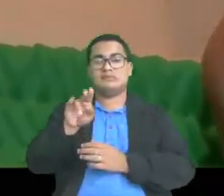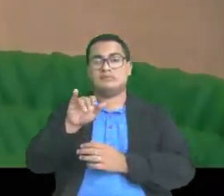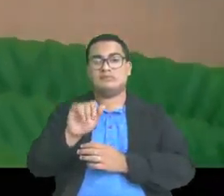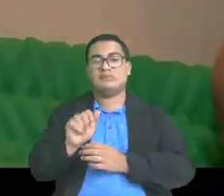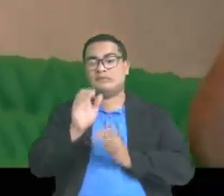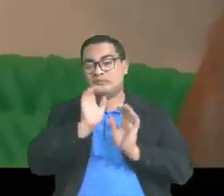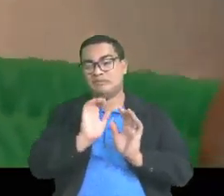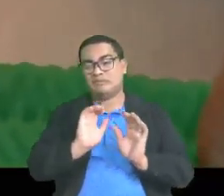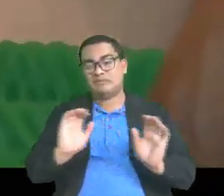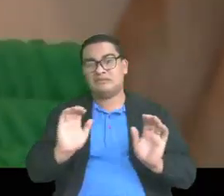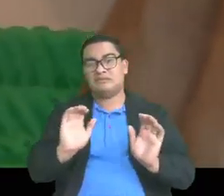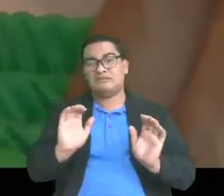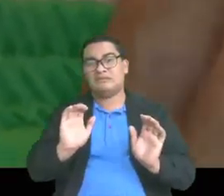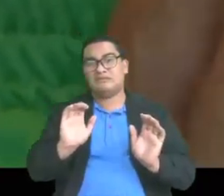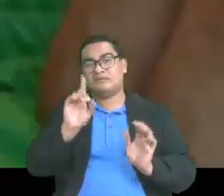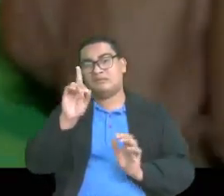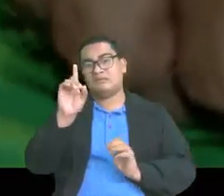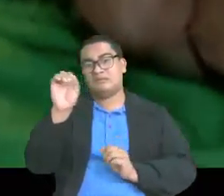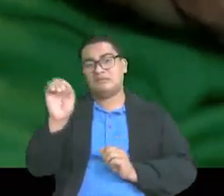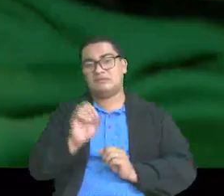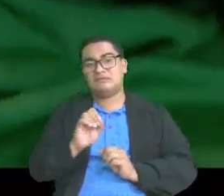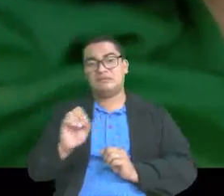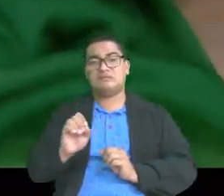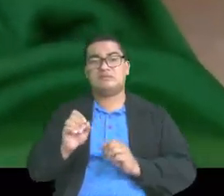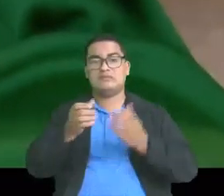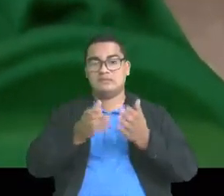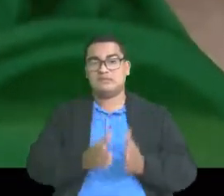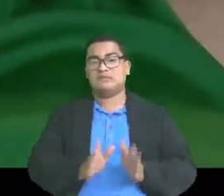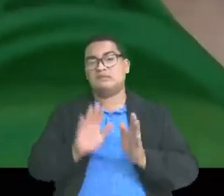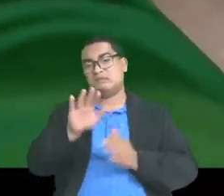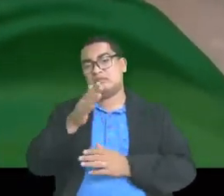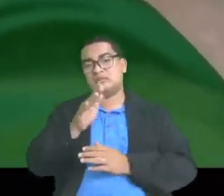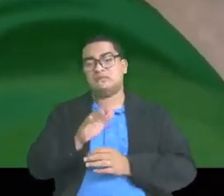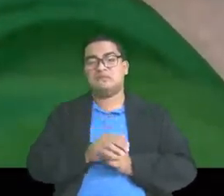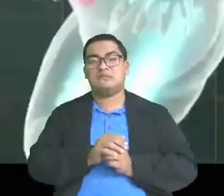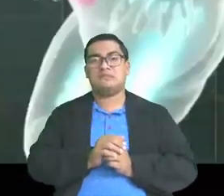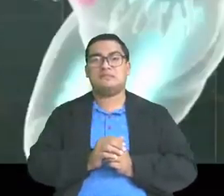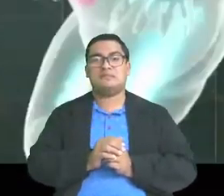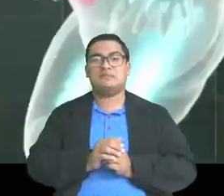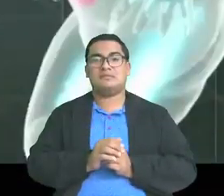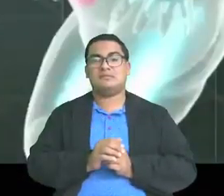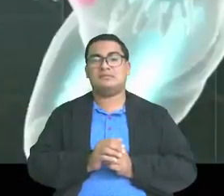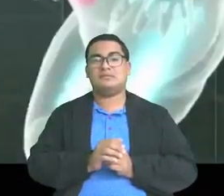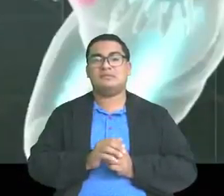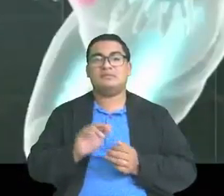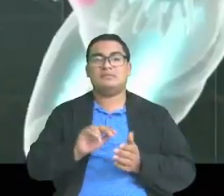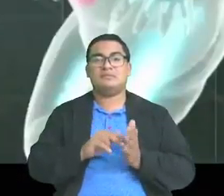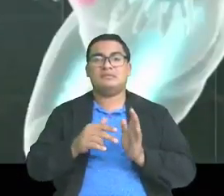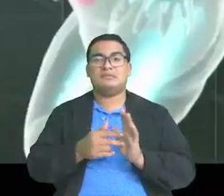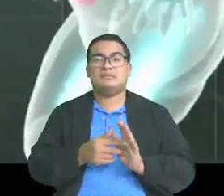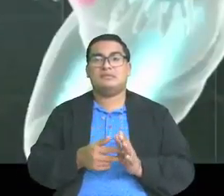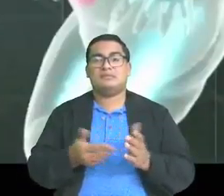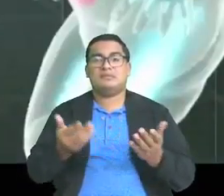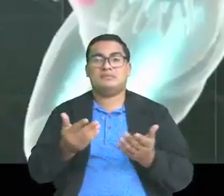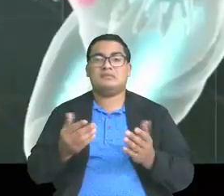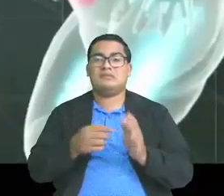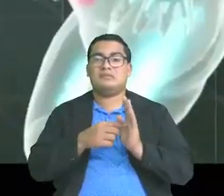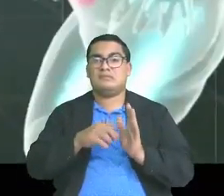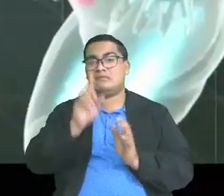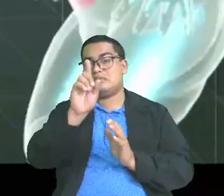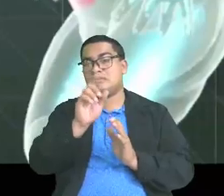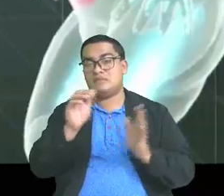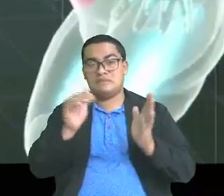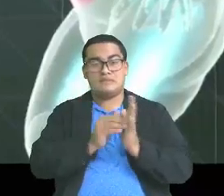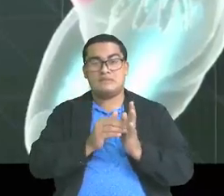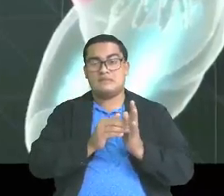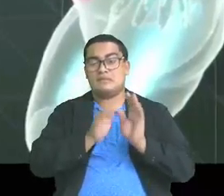es en el 10% de los nacimientos, aproximadamente. Esto quiere decir que si nacen 1,000 niños,